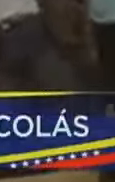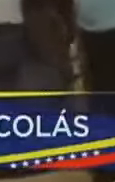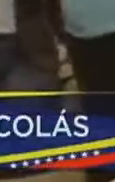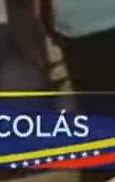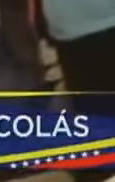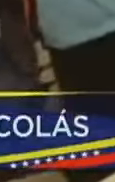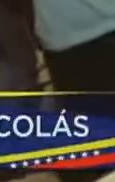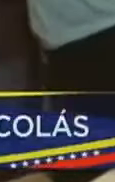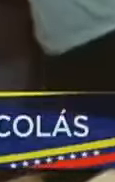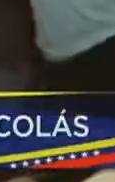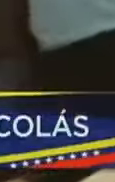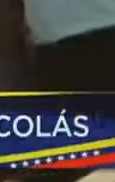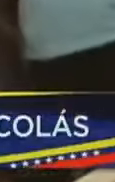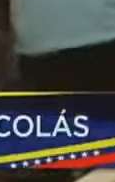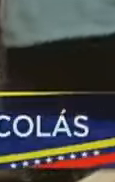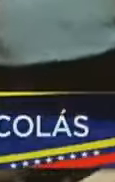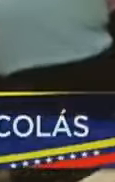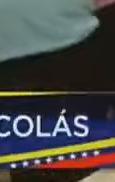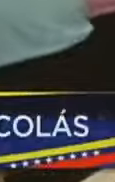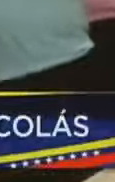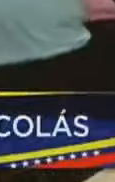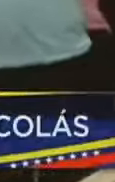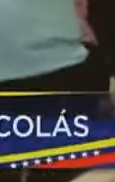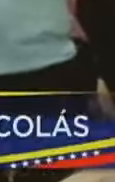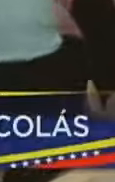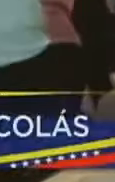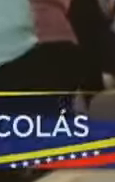El Gallo Pinto.